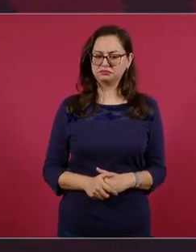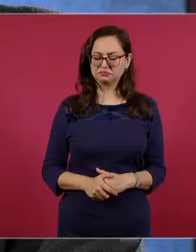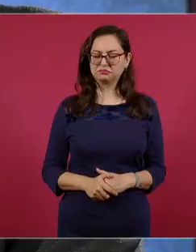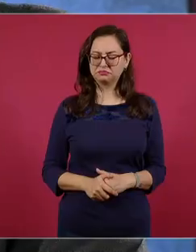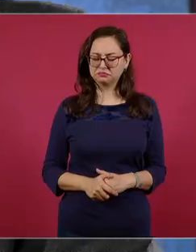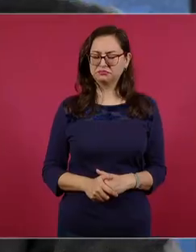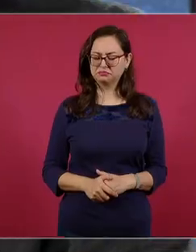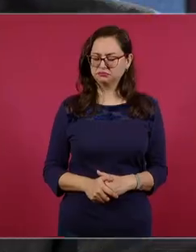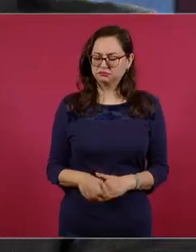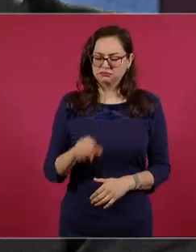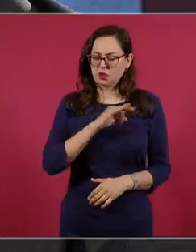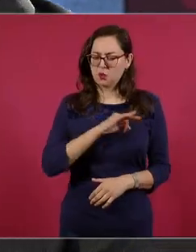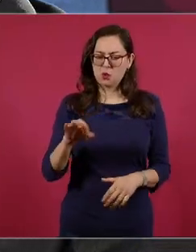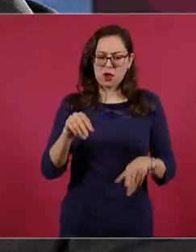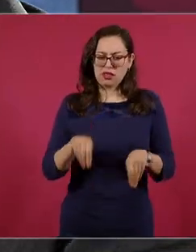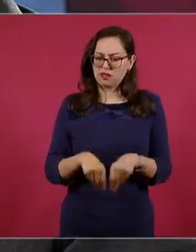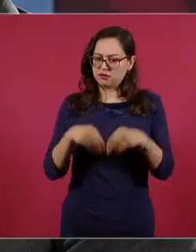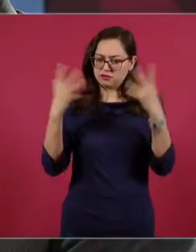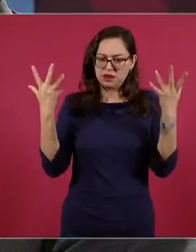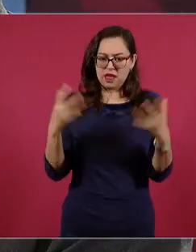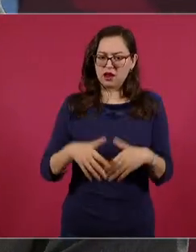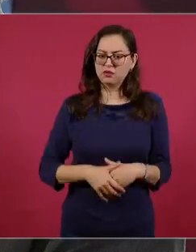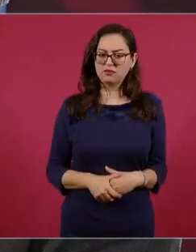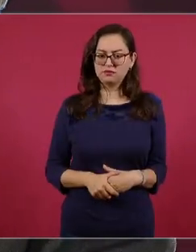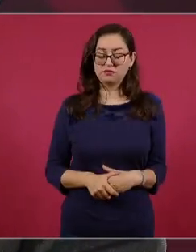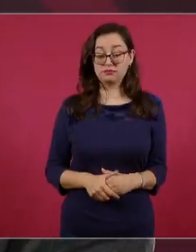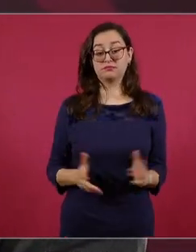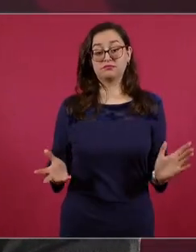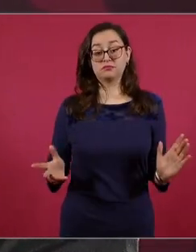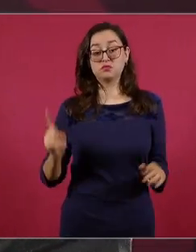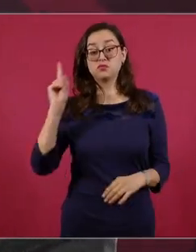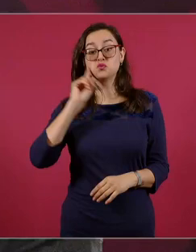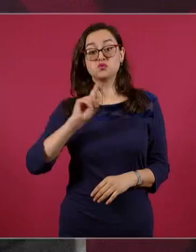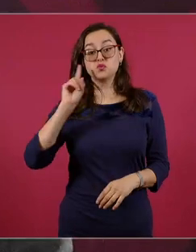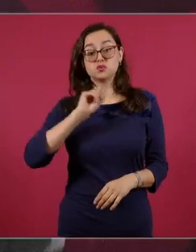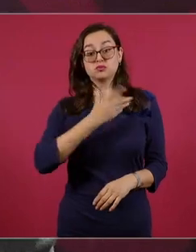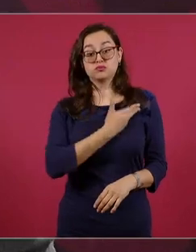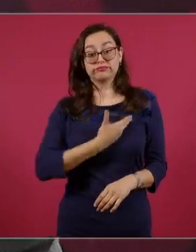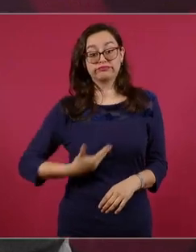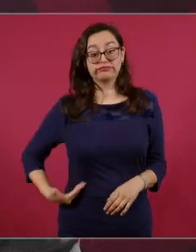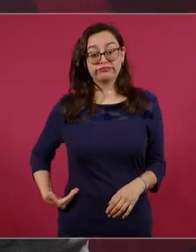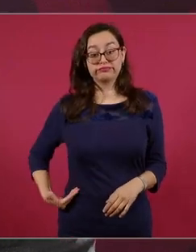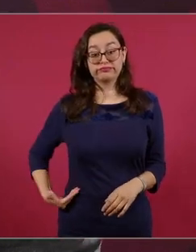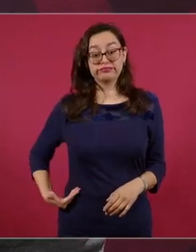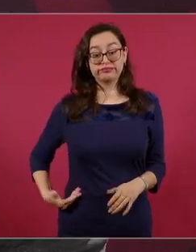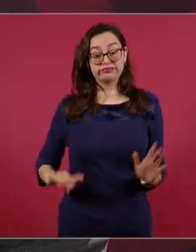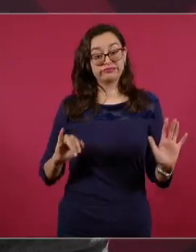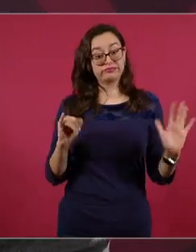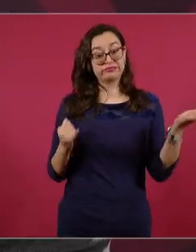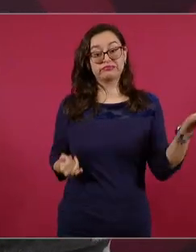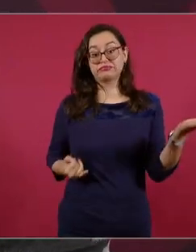pues eso lo va a decidir la presidenta constitucional.